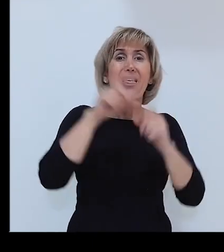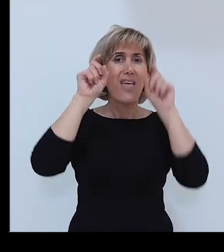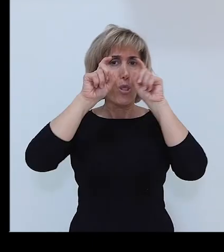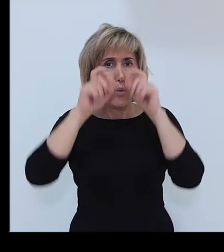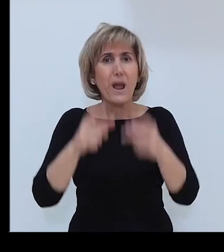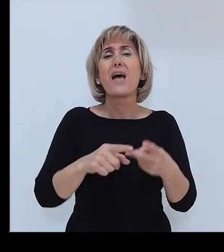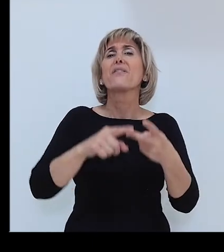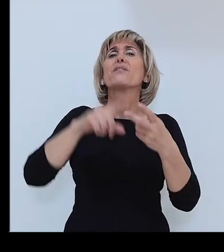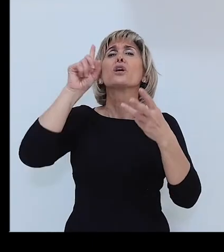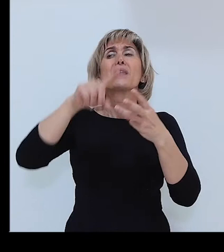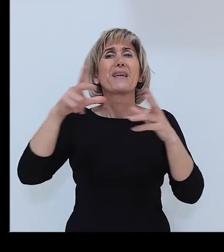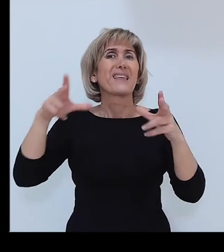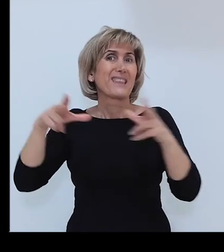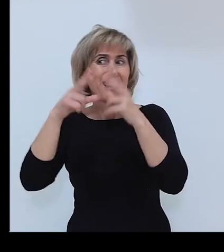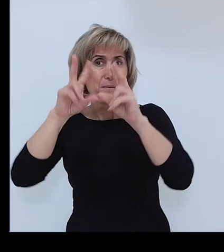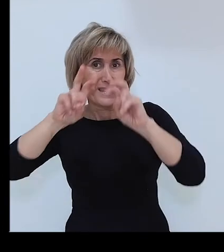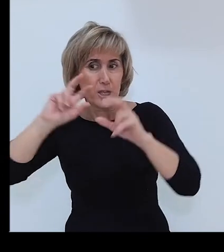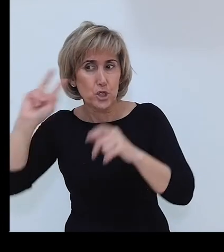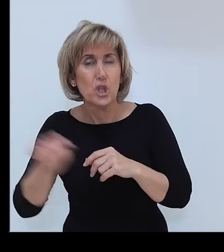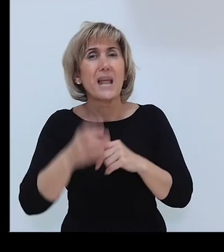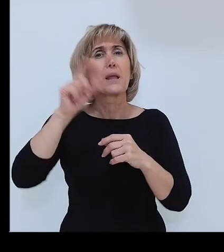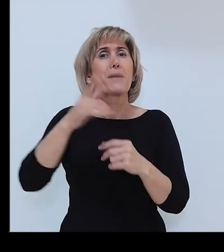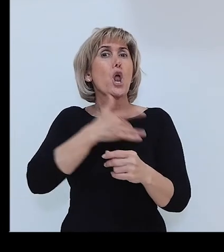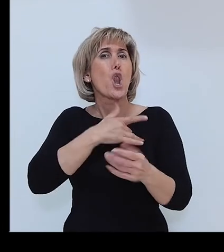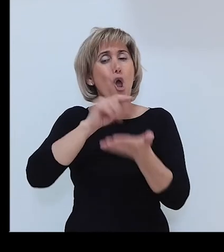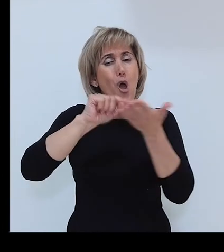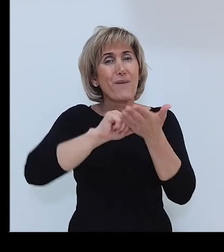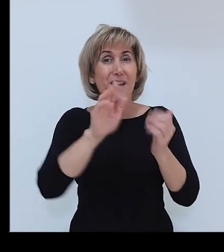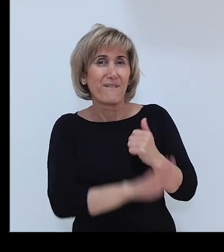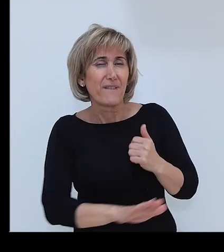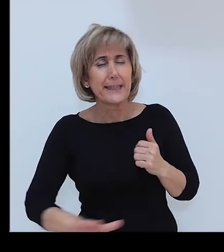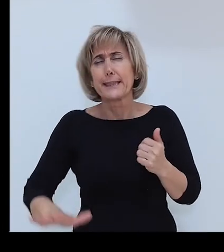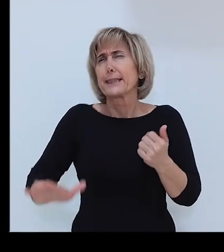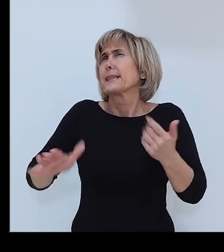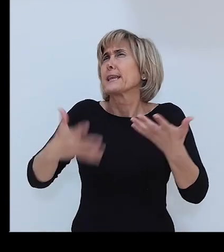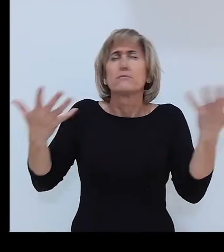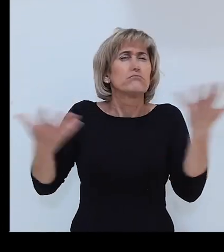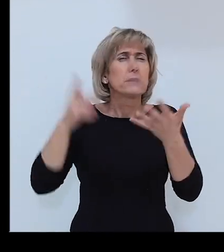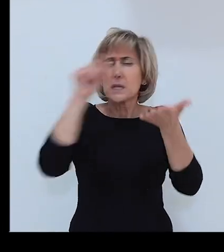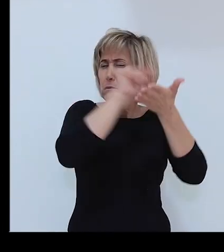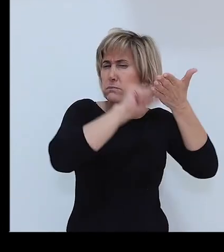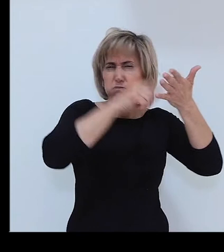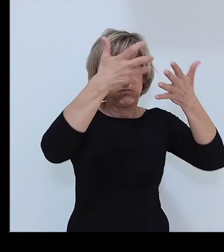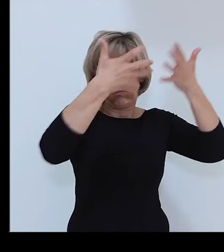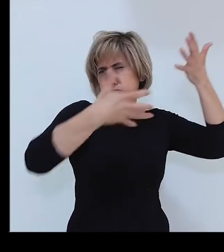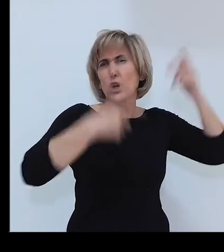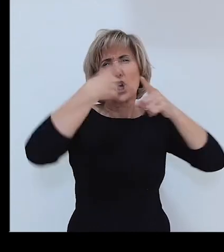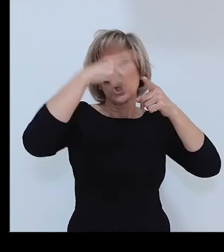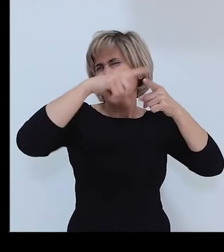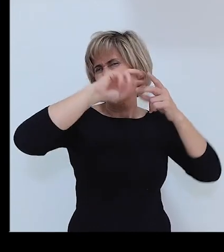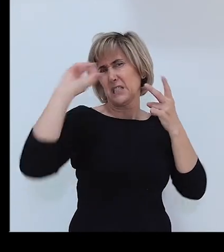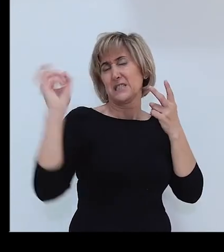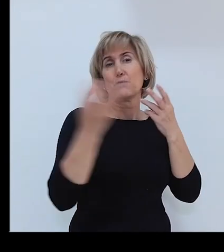de política económica, escribió de educación, de temas relacionados con la sociología, hizo novelas infantiles, o sea,